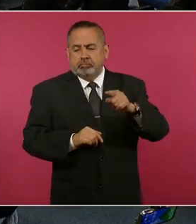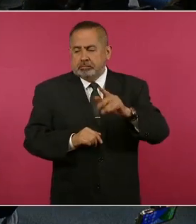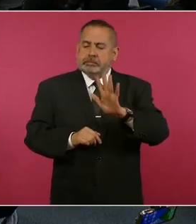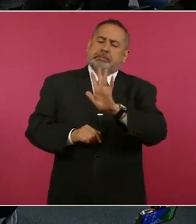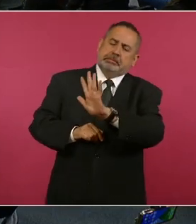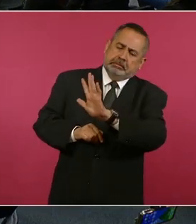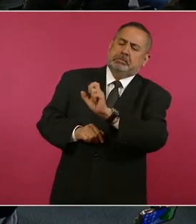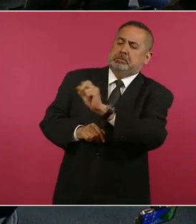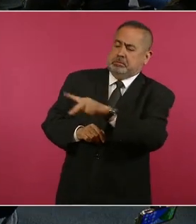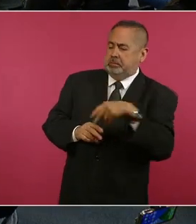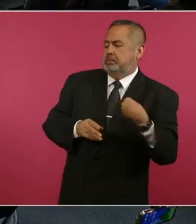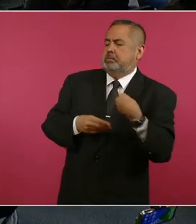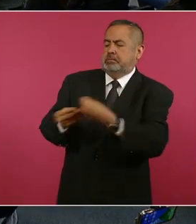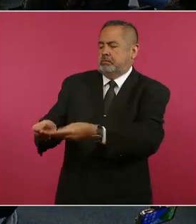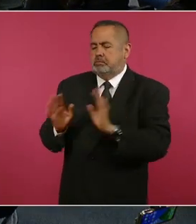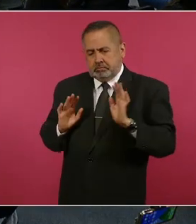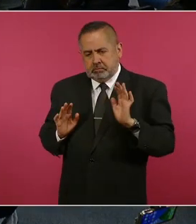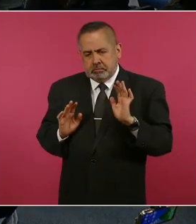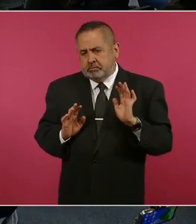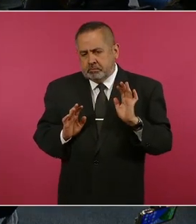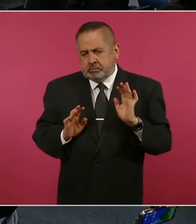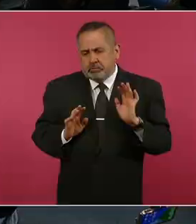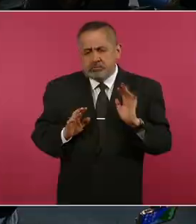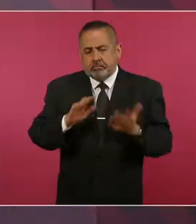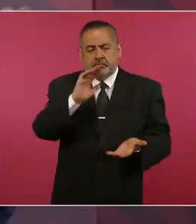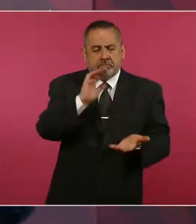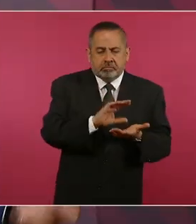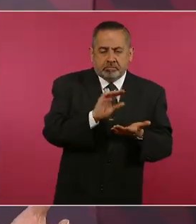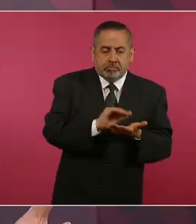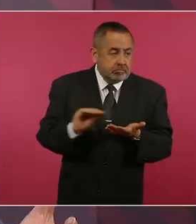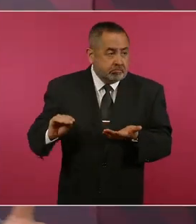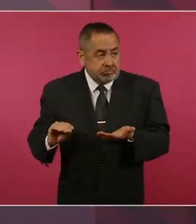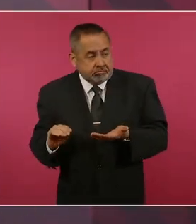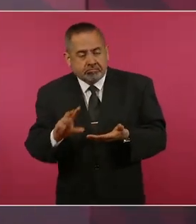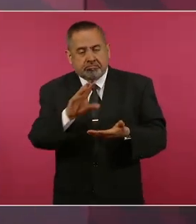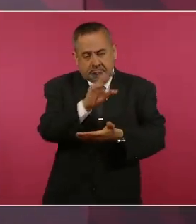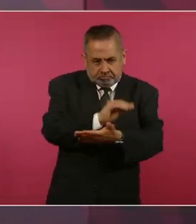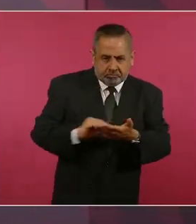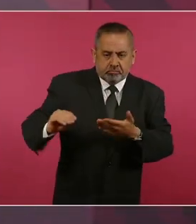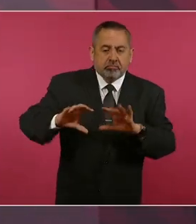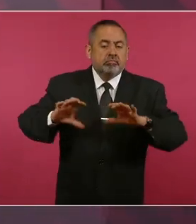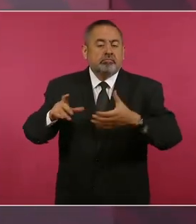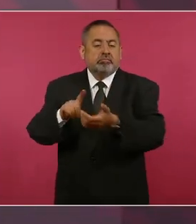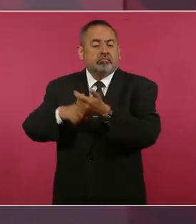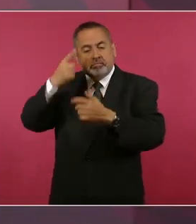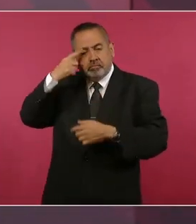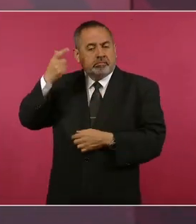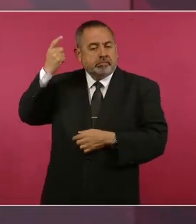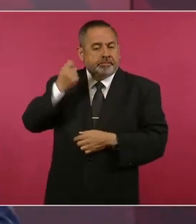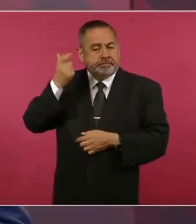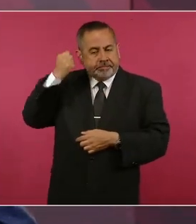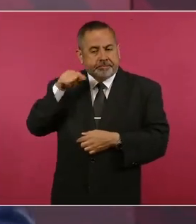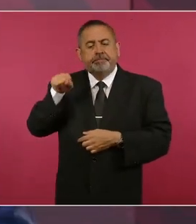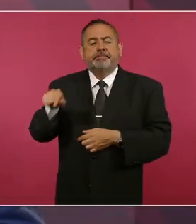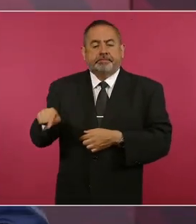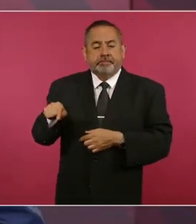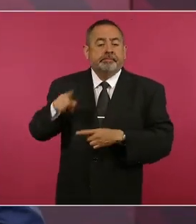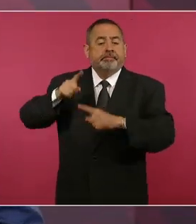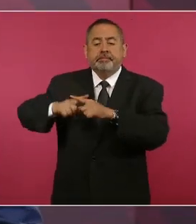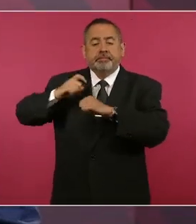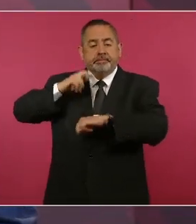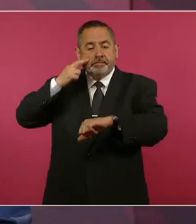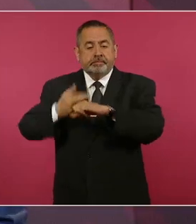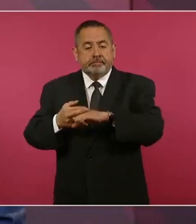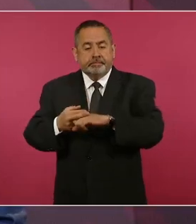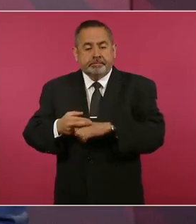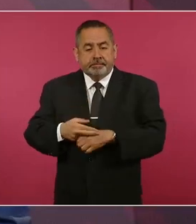familiar, se le tiene que entregar. Mientras tanto, pasa al fondo de pensión que va a manejar el